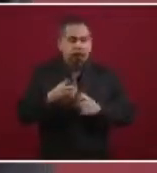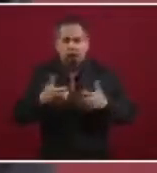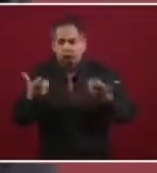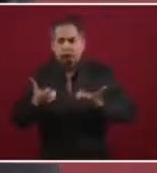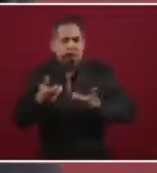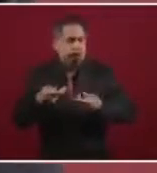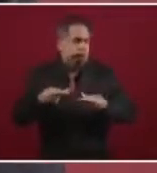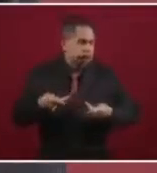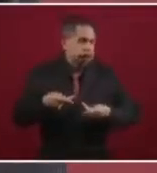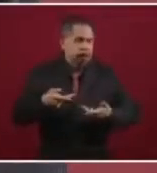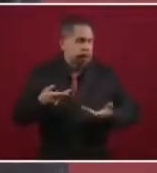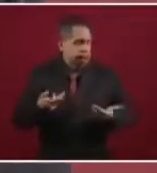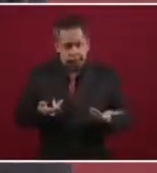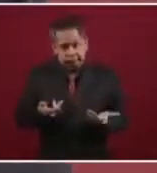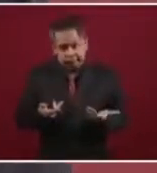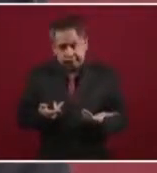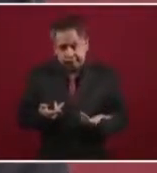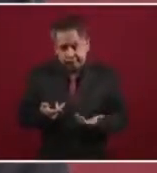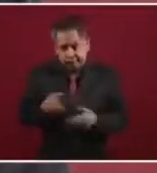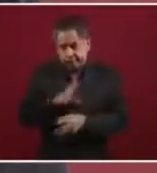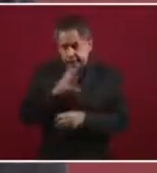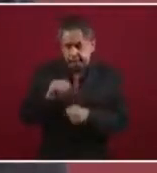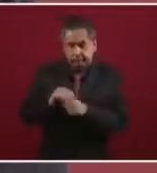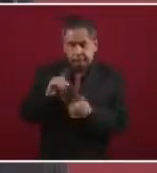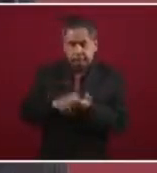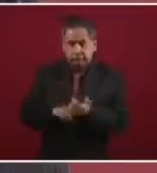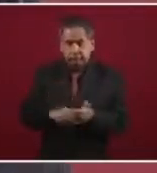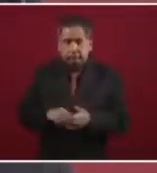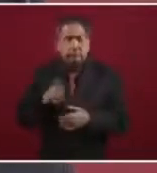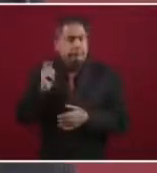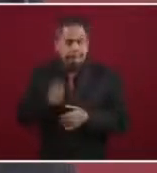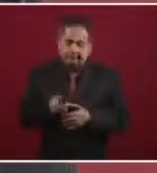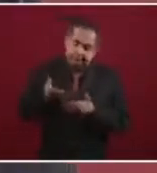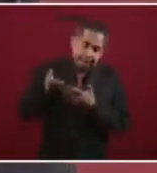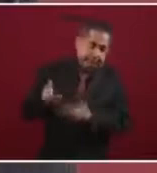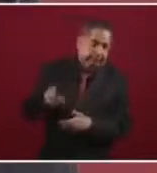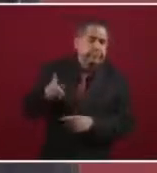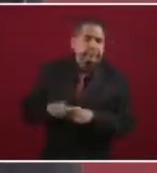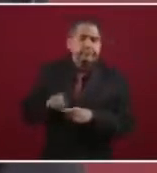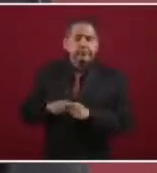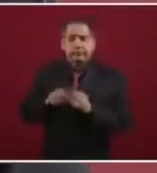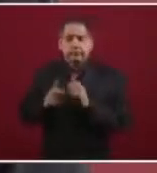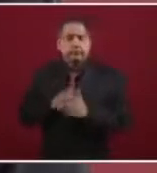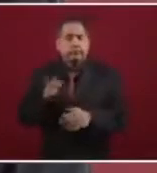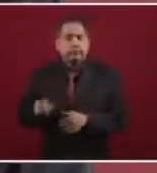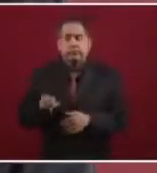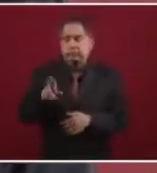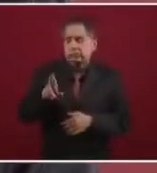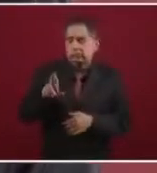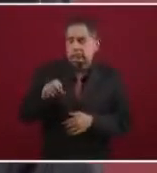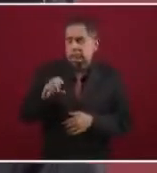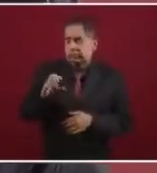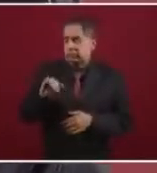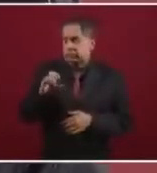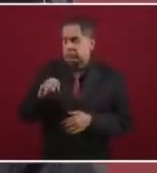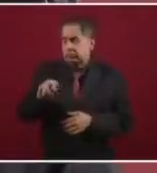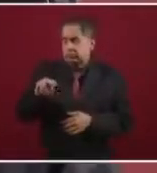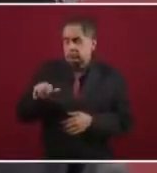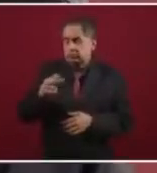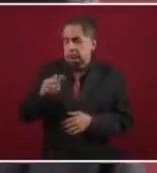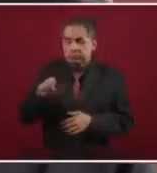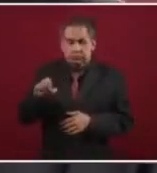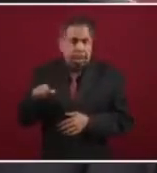de la encargada de la refinación, repito, es Rocío,